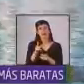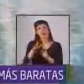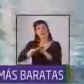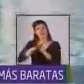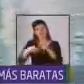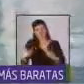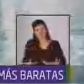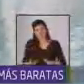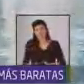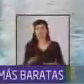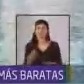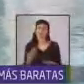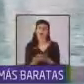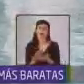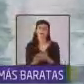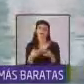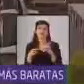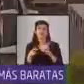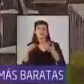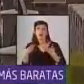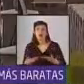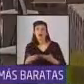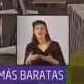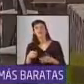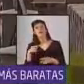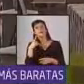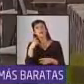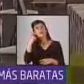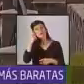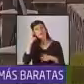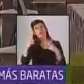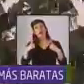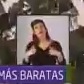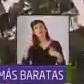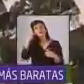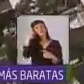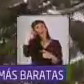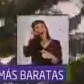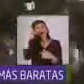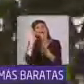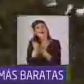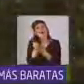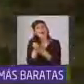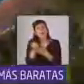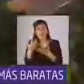disponibles. Es la oportunidad, quizás el momento de tener sus vacaciones soñadas y no de